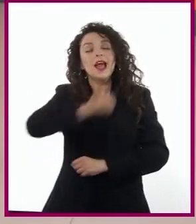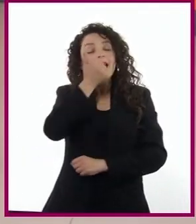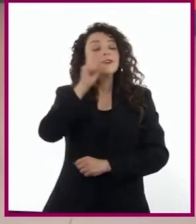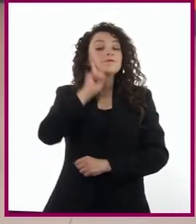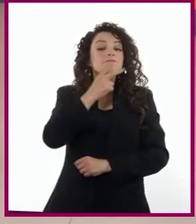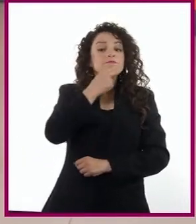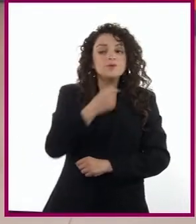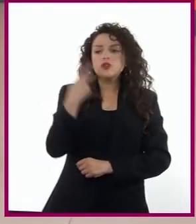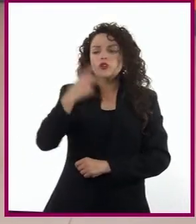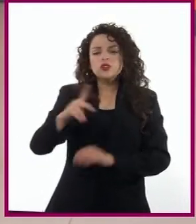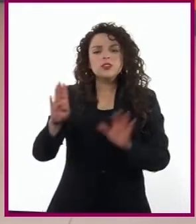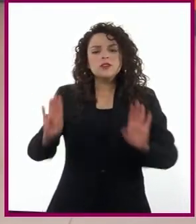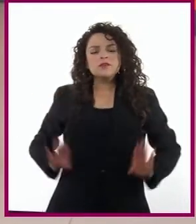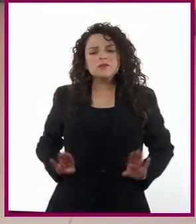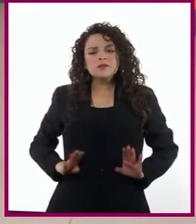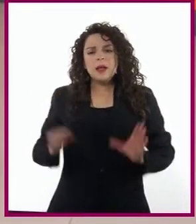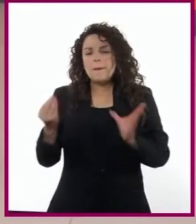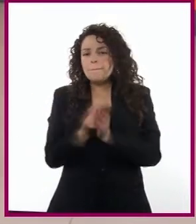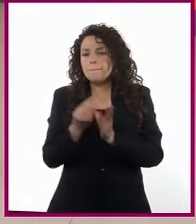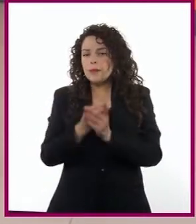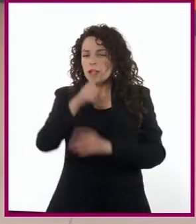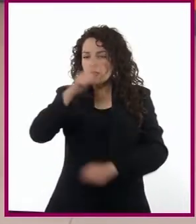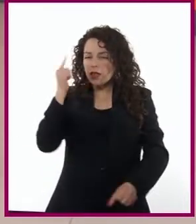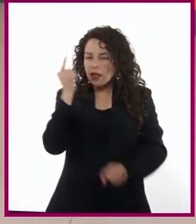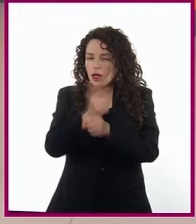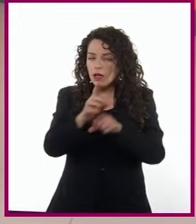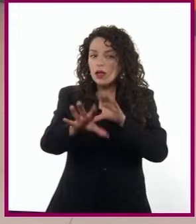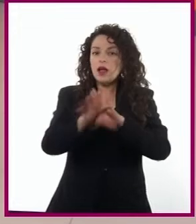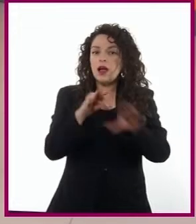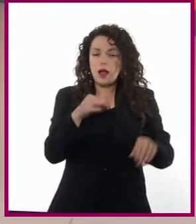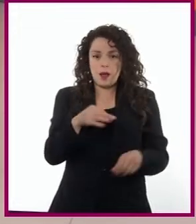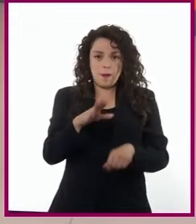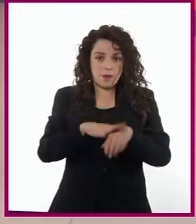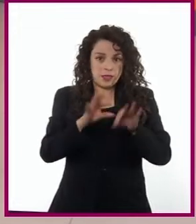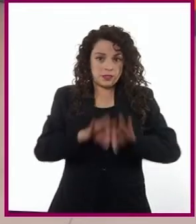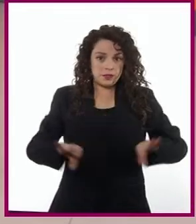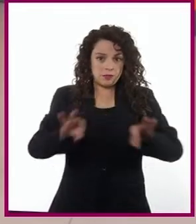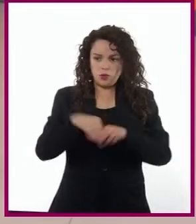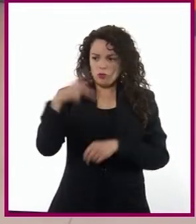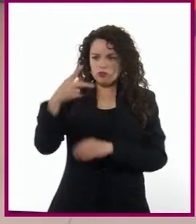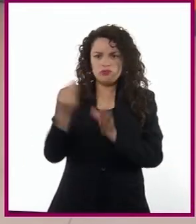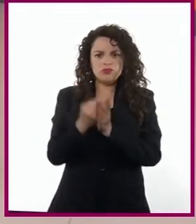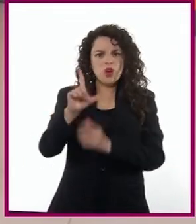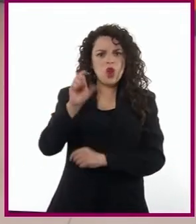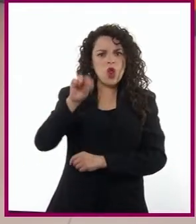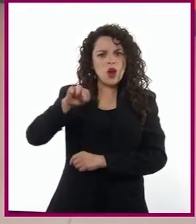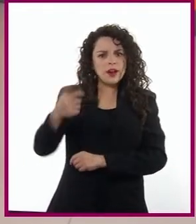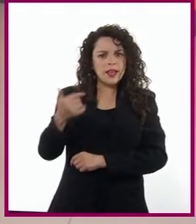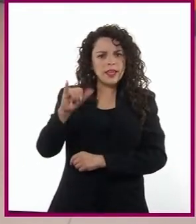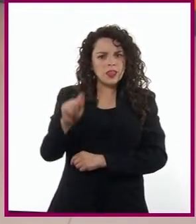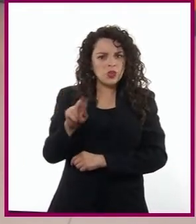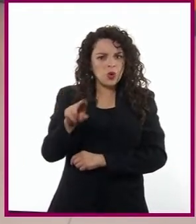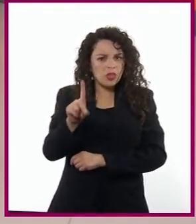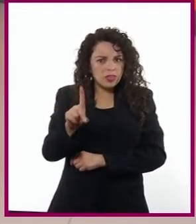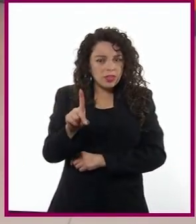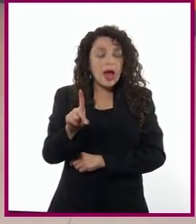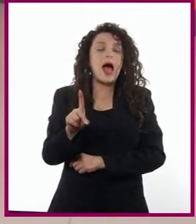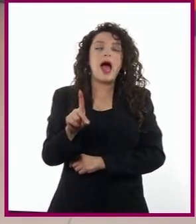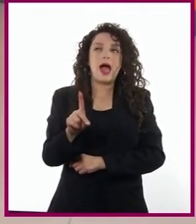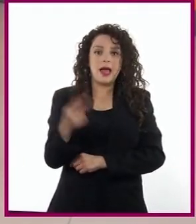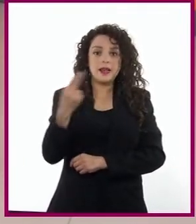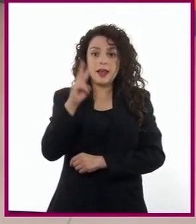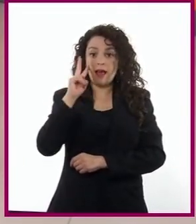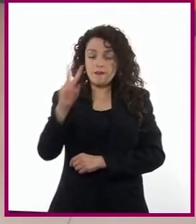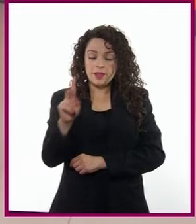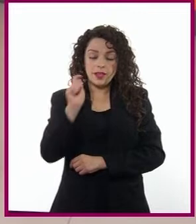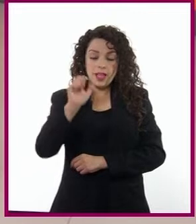¿qué característica principal detectan en las longitudes que presentan? Podemos revisar que tanto el